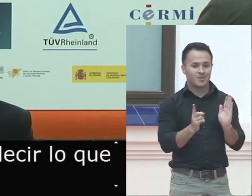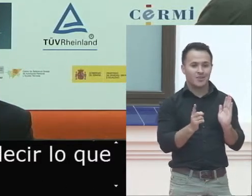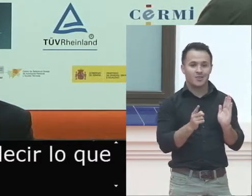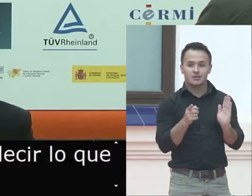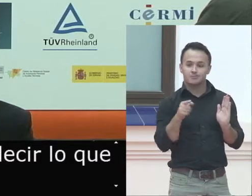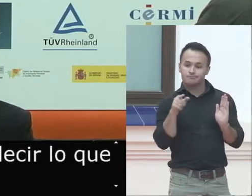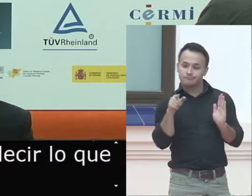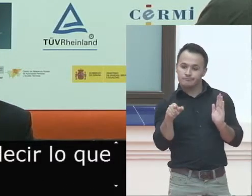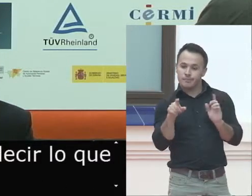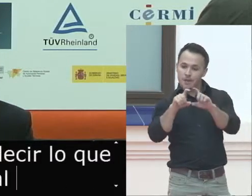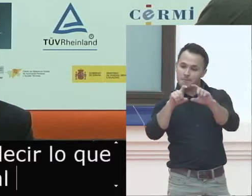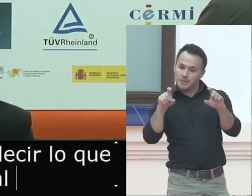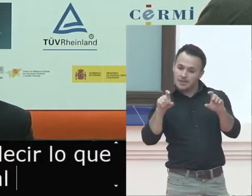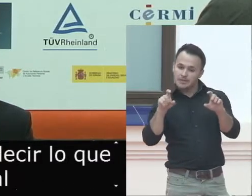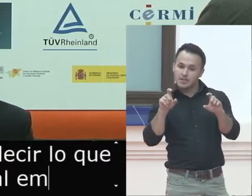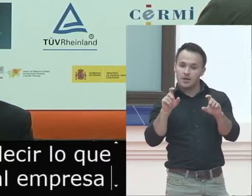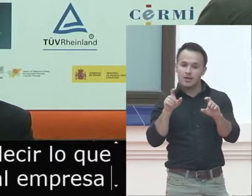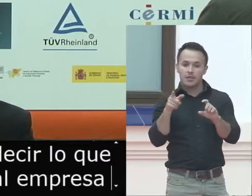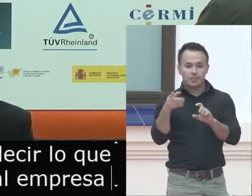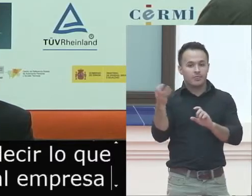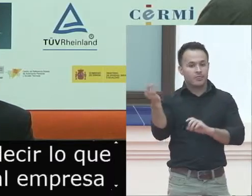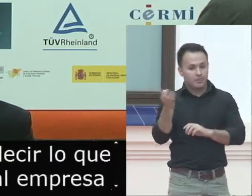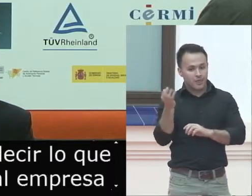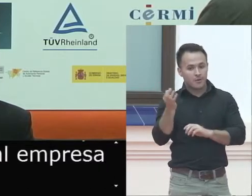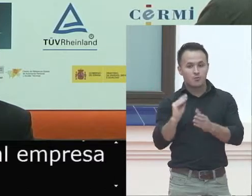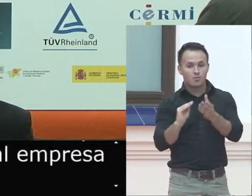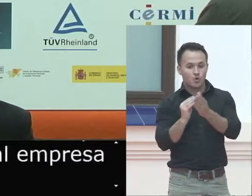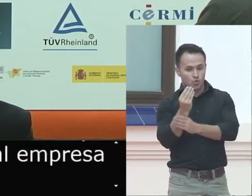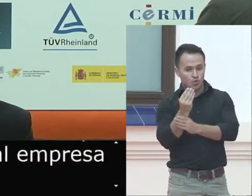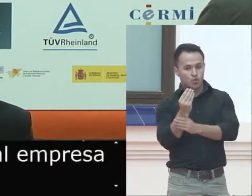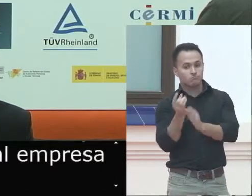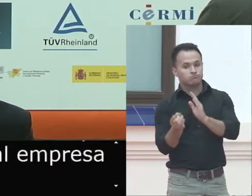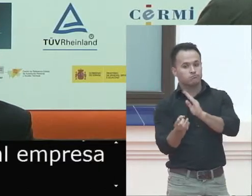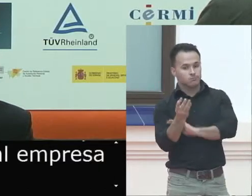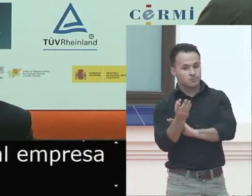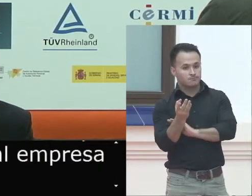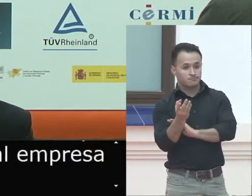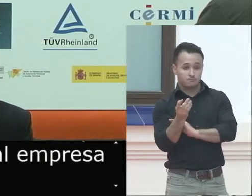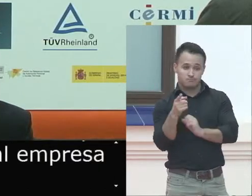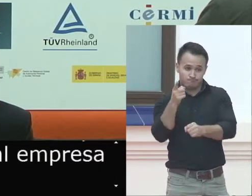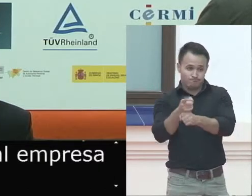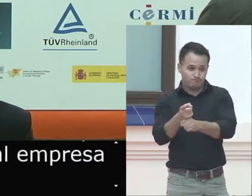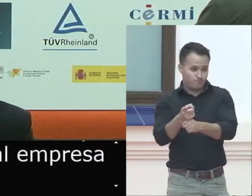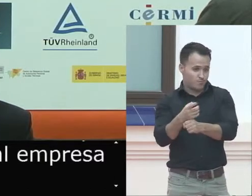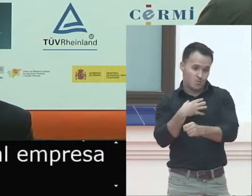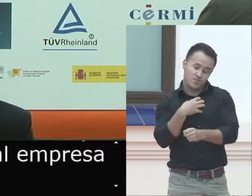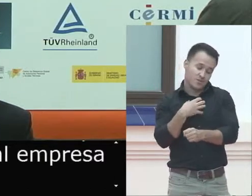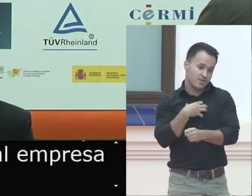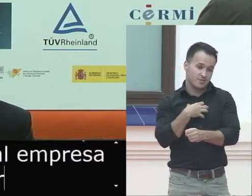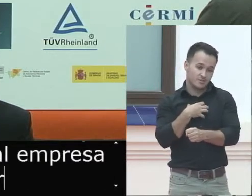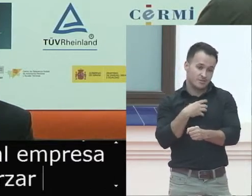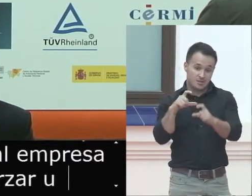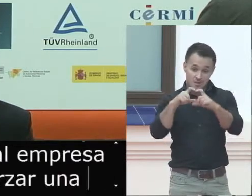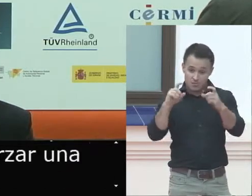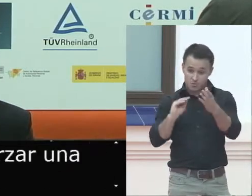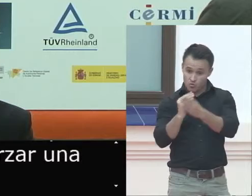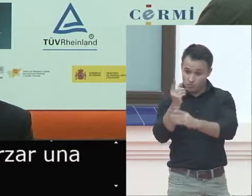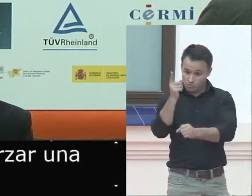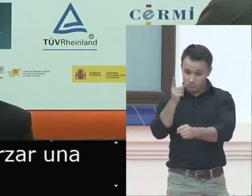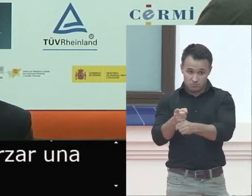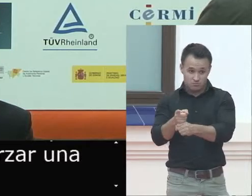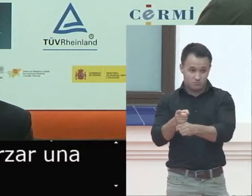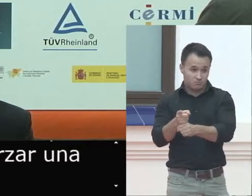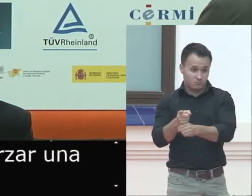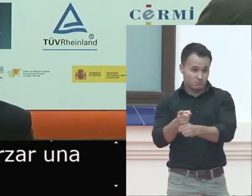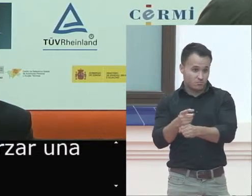tal empresa debe crear ese producto. No puedes forzar a una empresa a crear un producto,